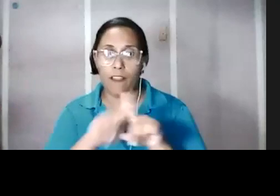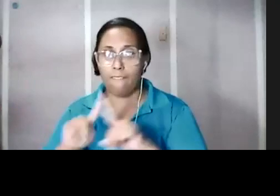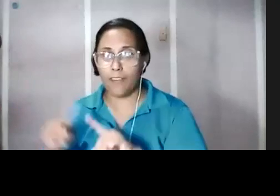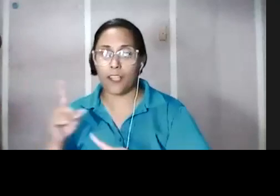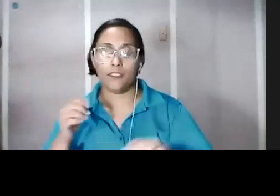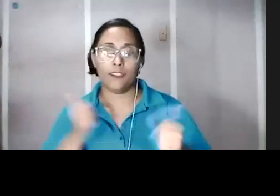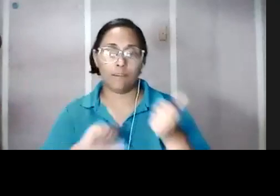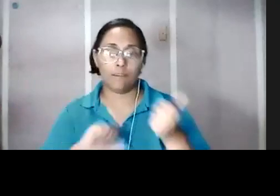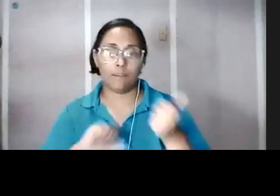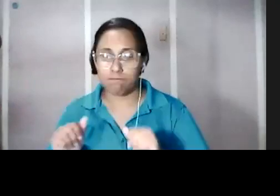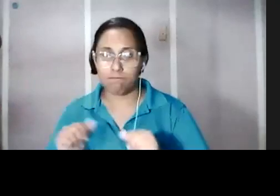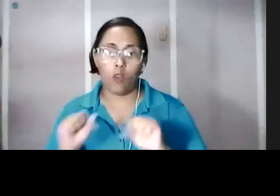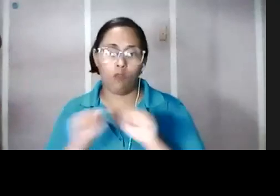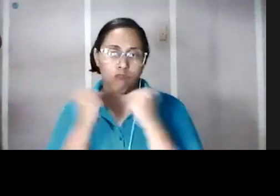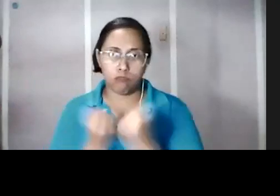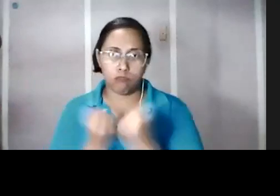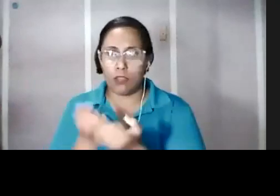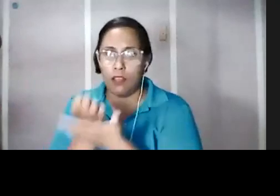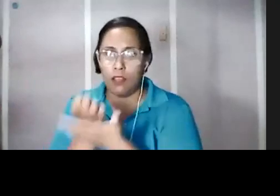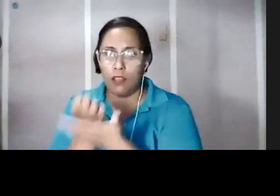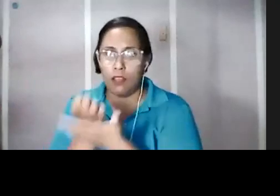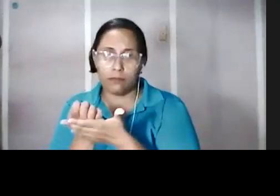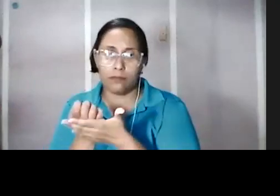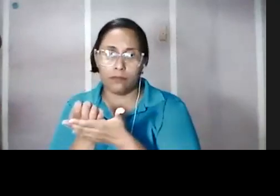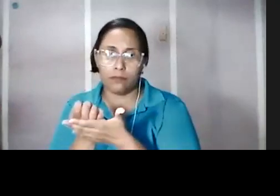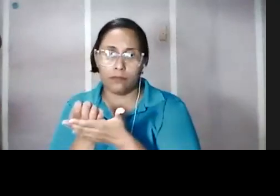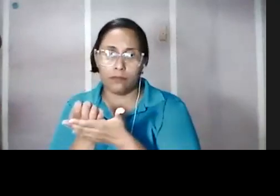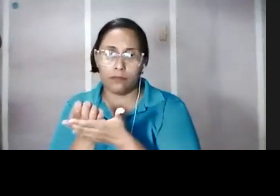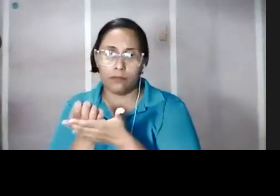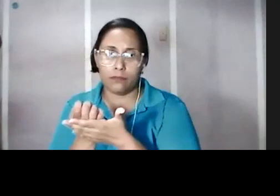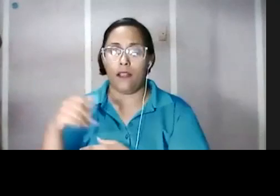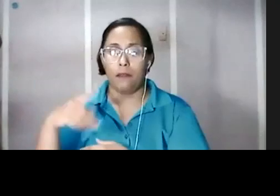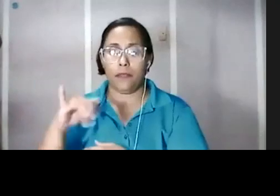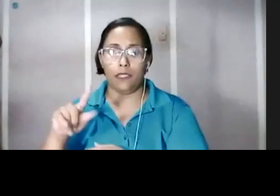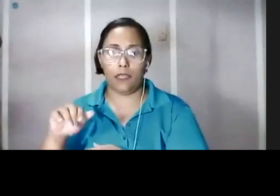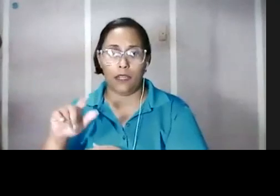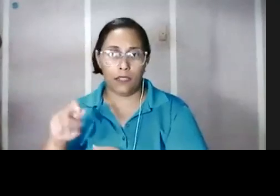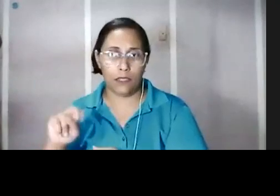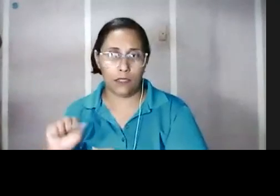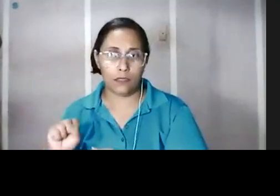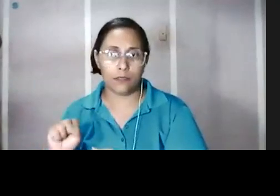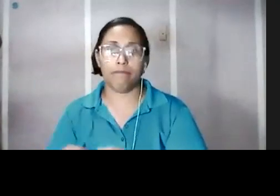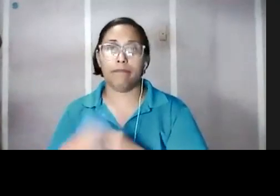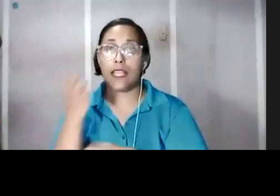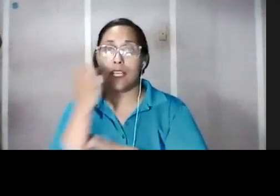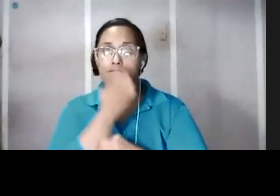sociales, económicas y patriarcales capitalinas. Ese